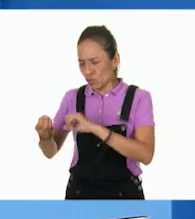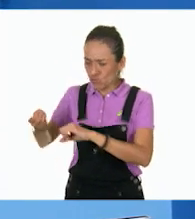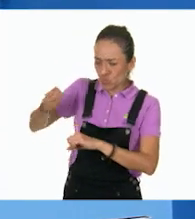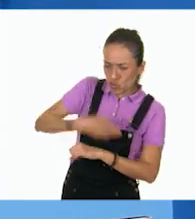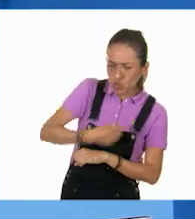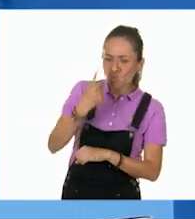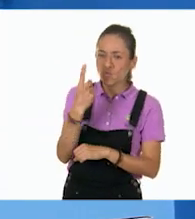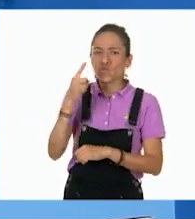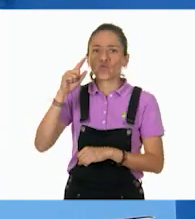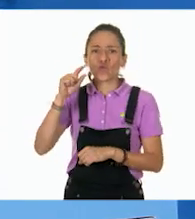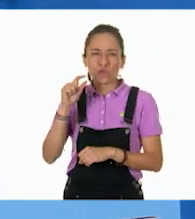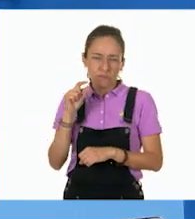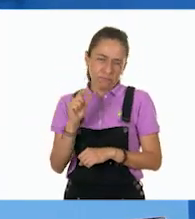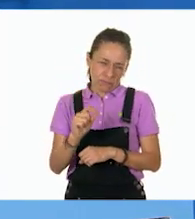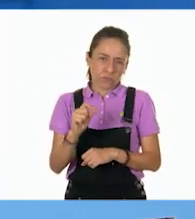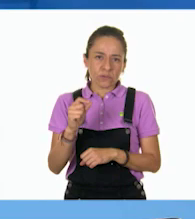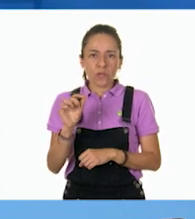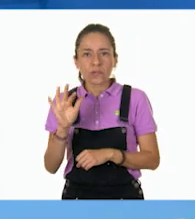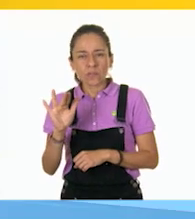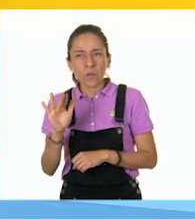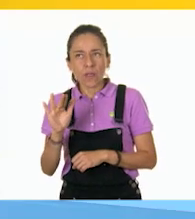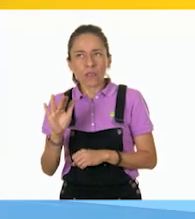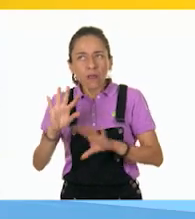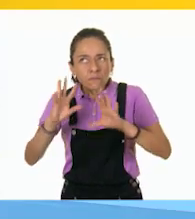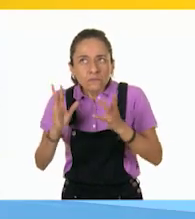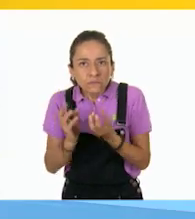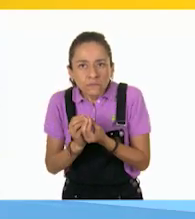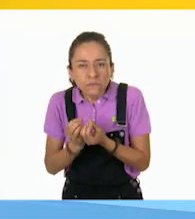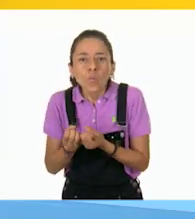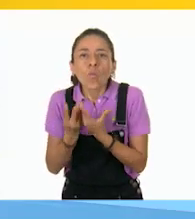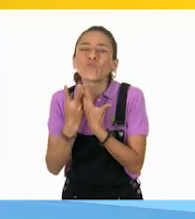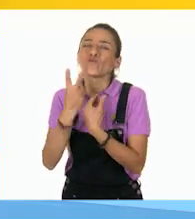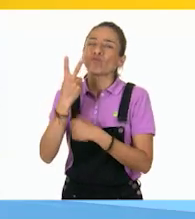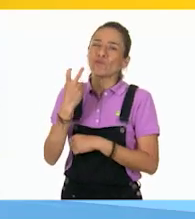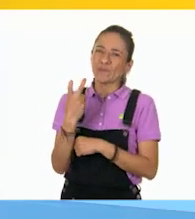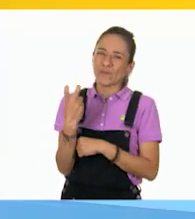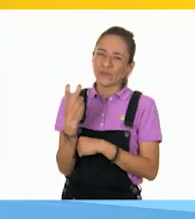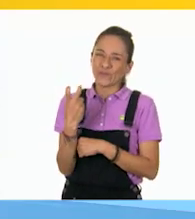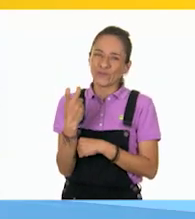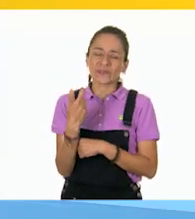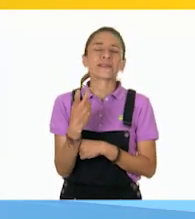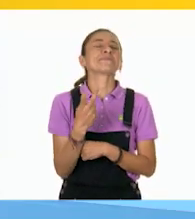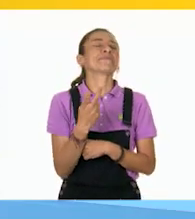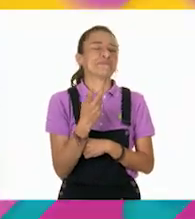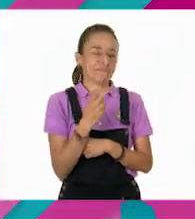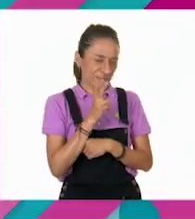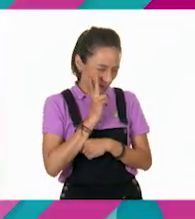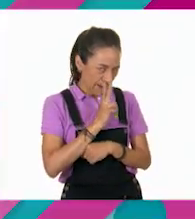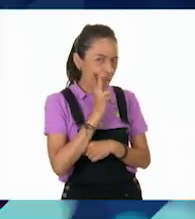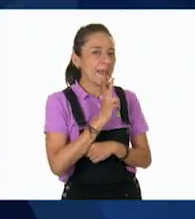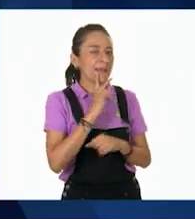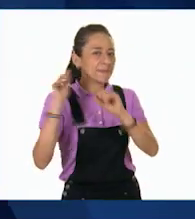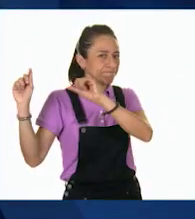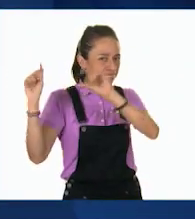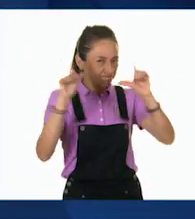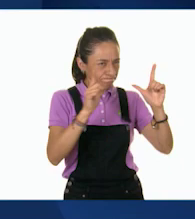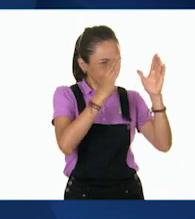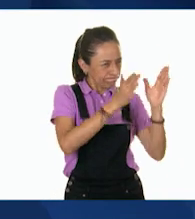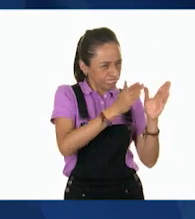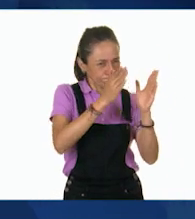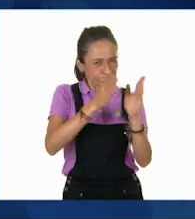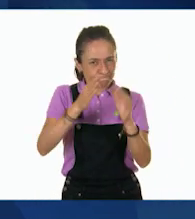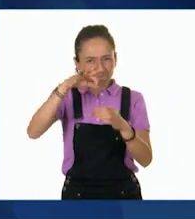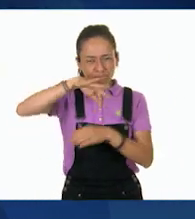juntó 2 pesos. Pero veamos en la imagen lo que tiene ahorrado cada día. Pues apenas